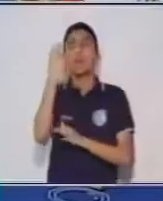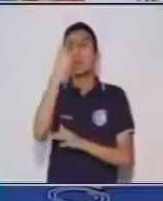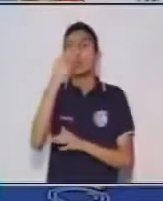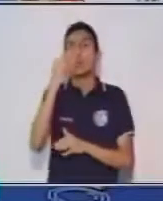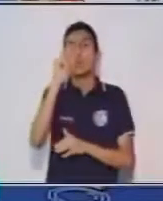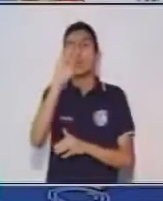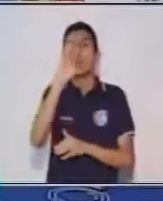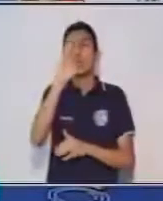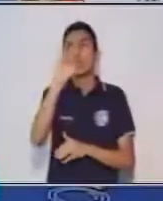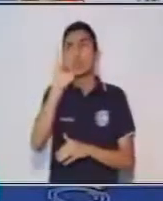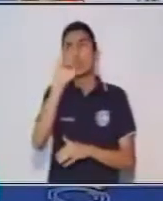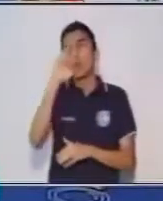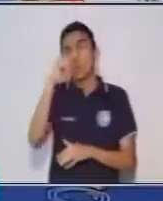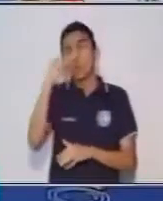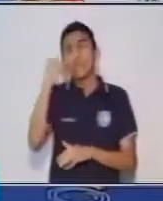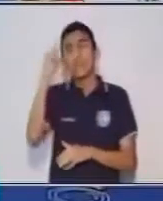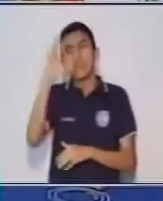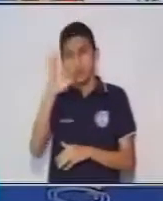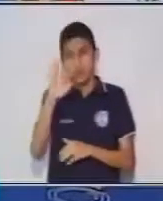Tomemos la figura